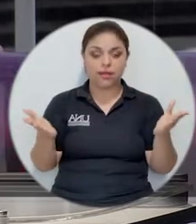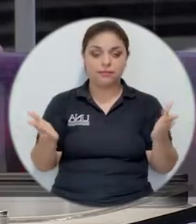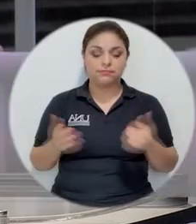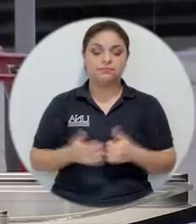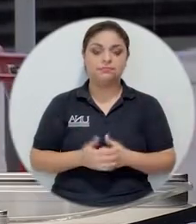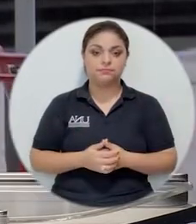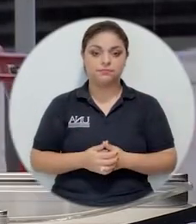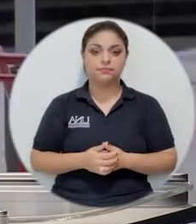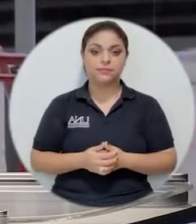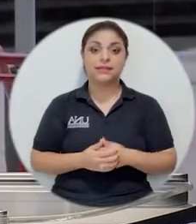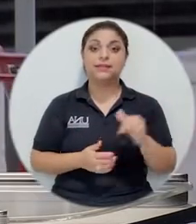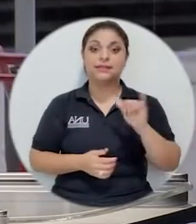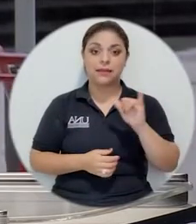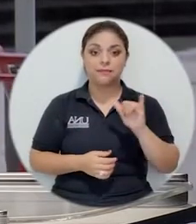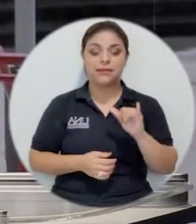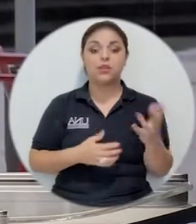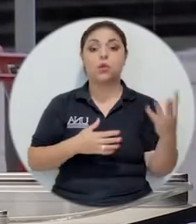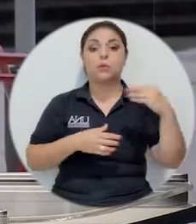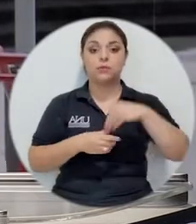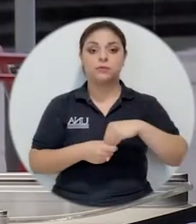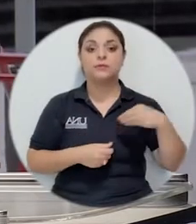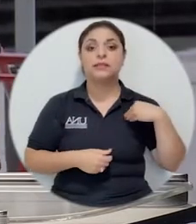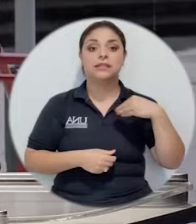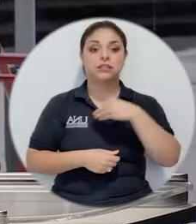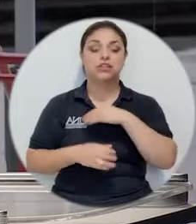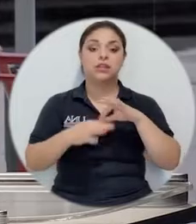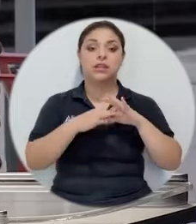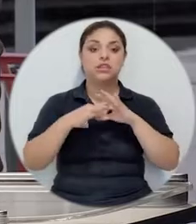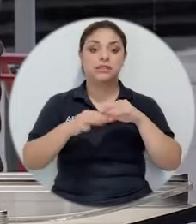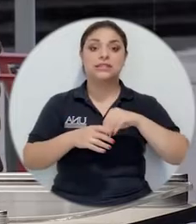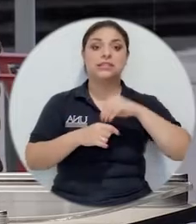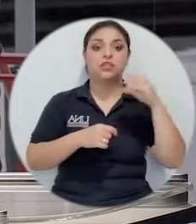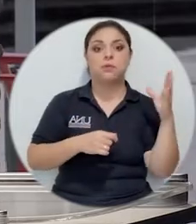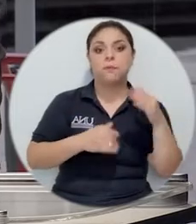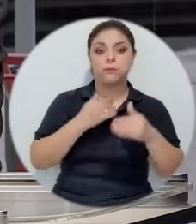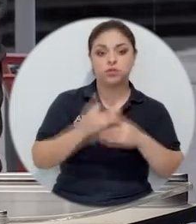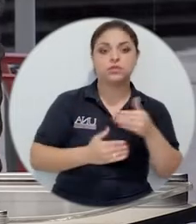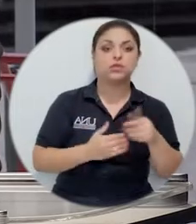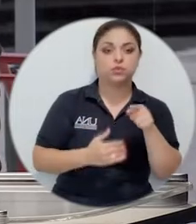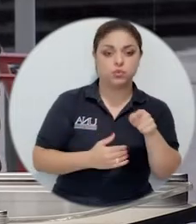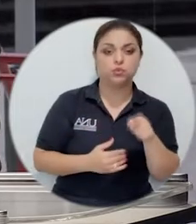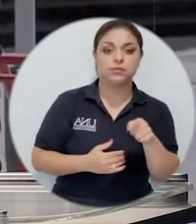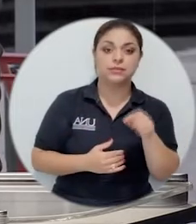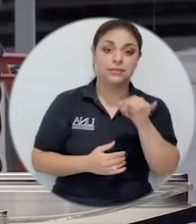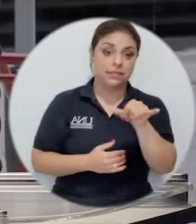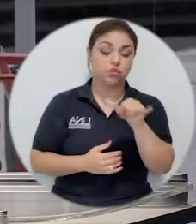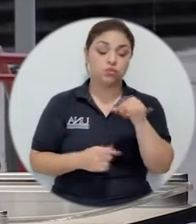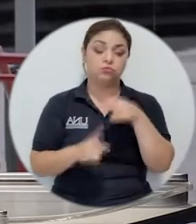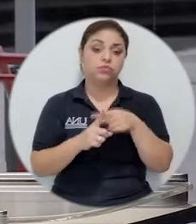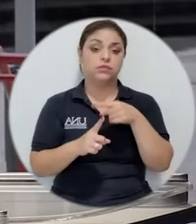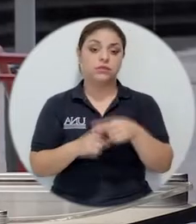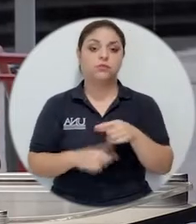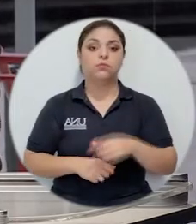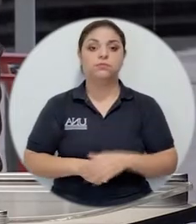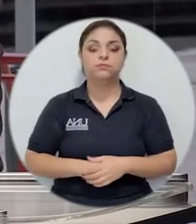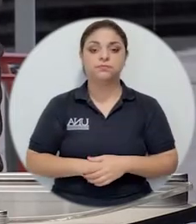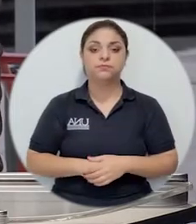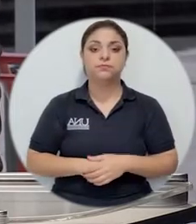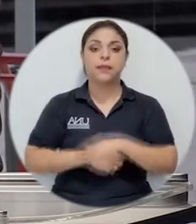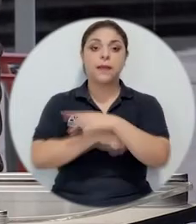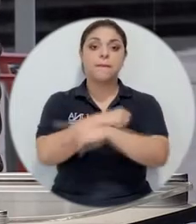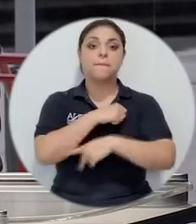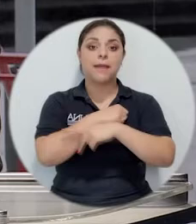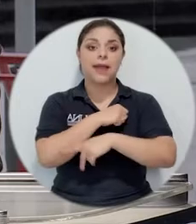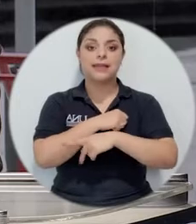hay una incorporación cada vez más del Ministerio de Relaciones Exteriores a estos procesos. Eso es un paso positivo.